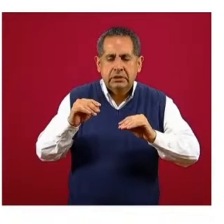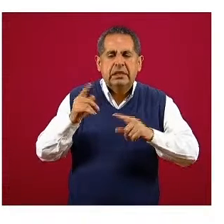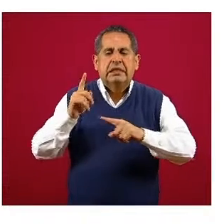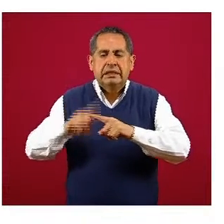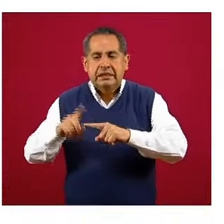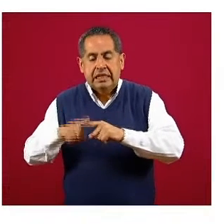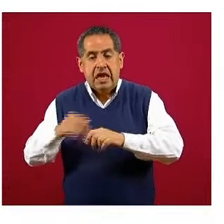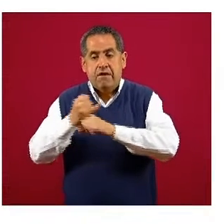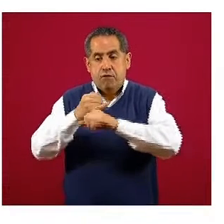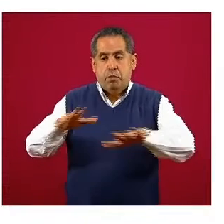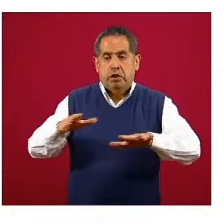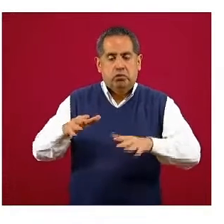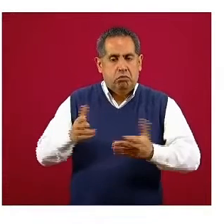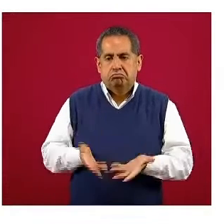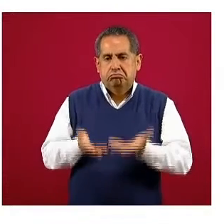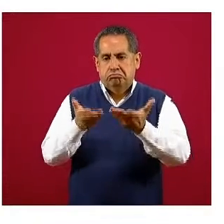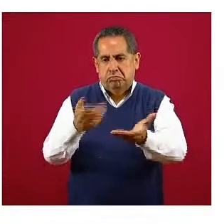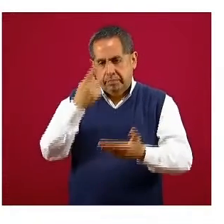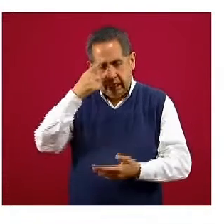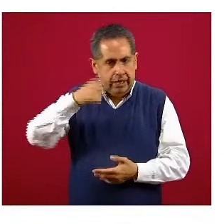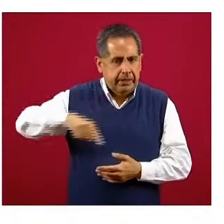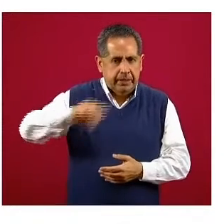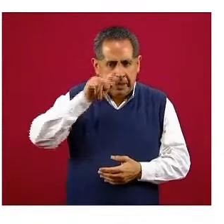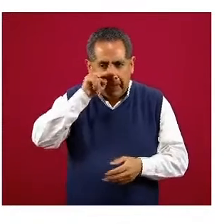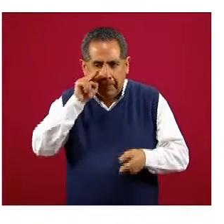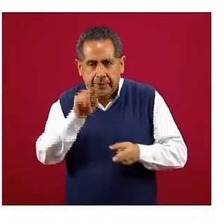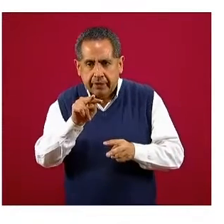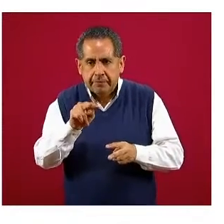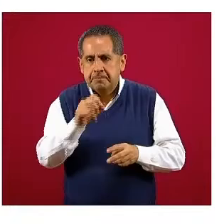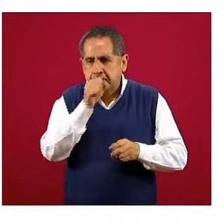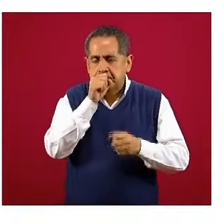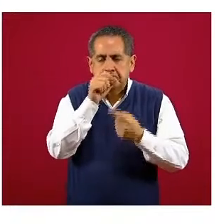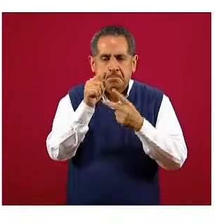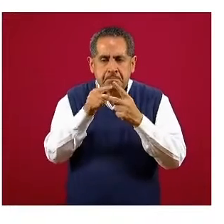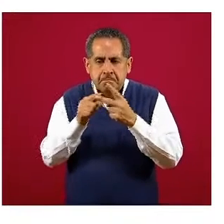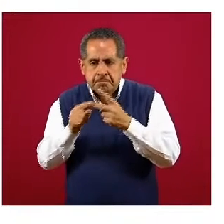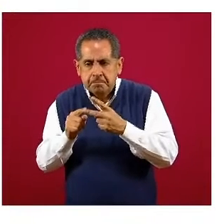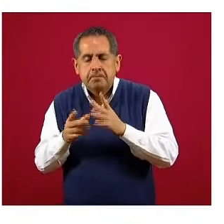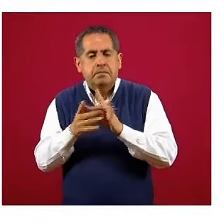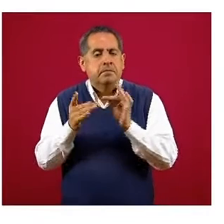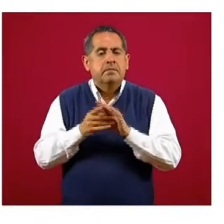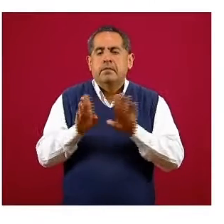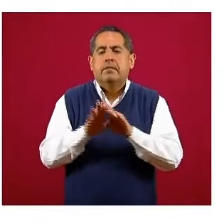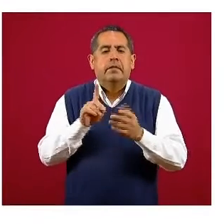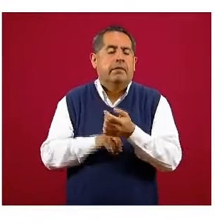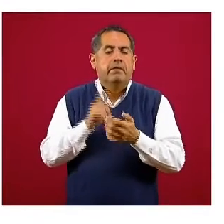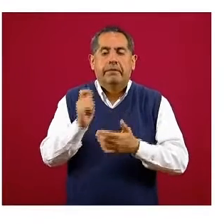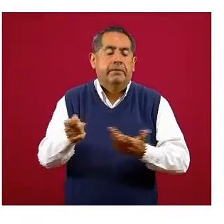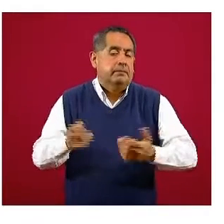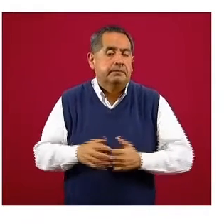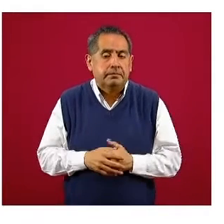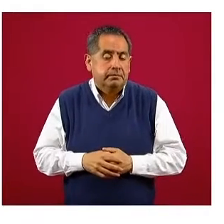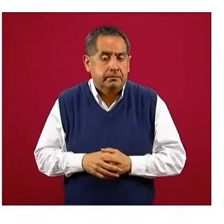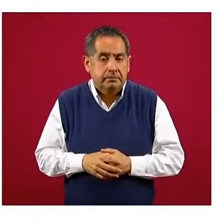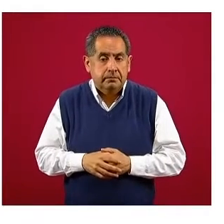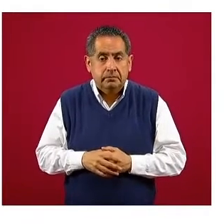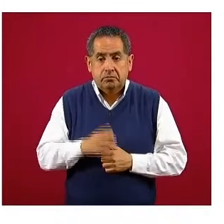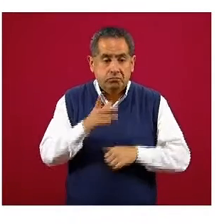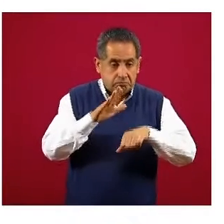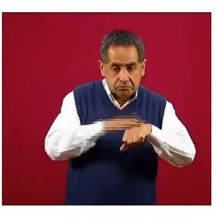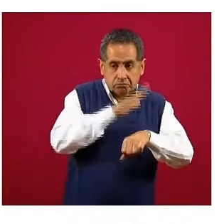y agricultura, así como el procurador agrario, quien también presentará, Luis Hernández Palacios, presentará la perspectiva de él,